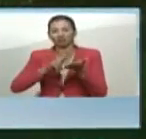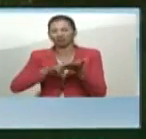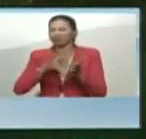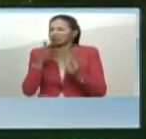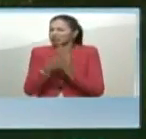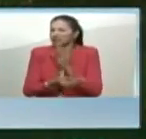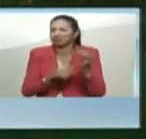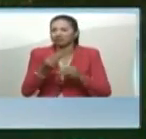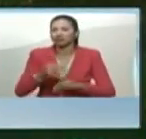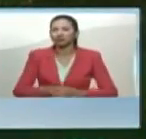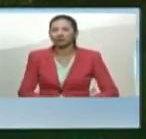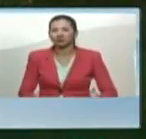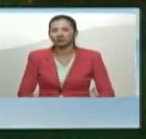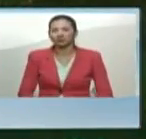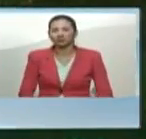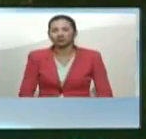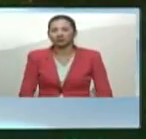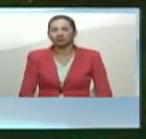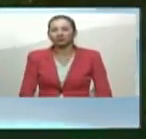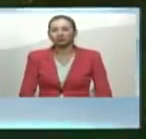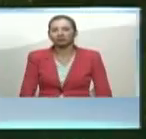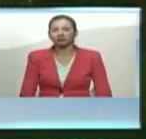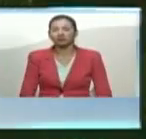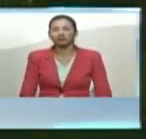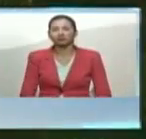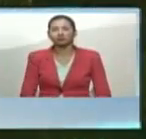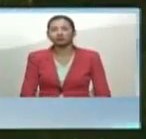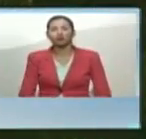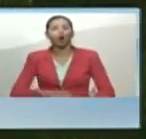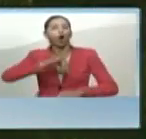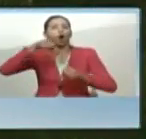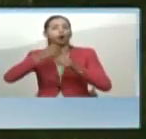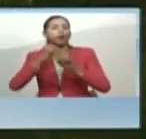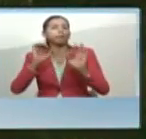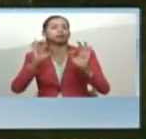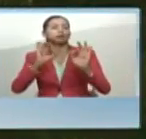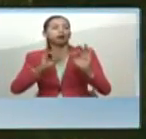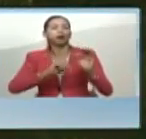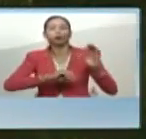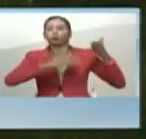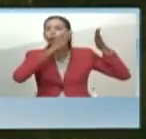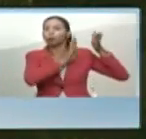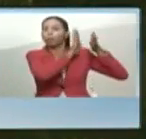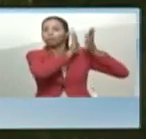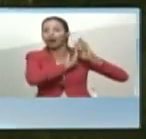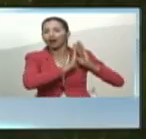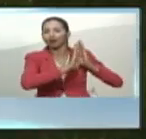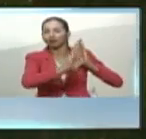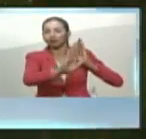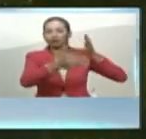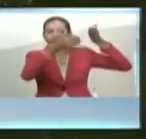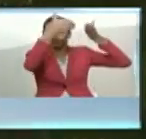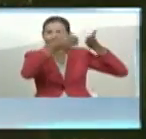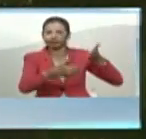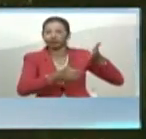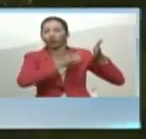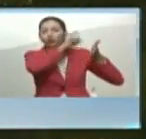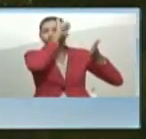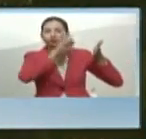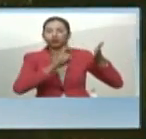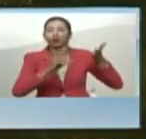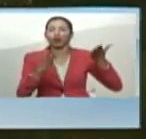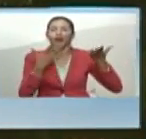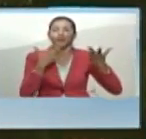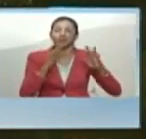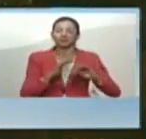brigada? Organiza jornadas muralistas, como hacíamos nosotros, ¿verdad, Juan? Nosotros organizamos una brigada muralista,